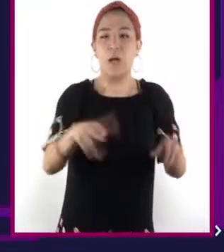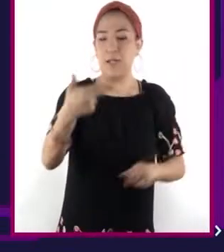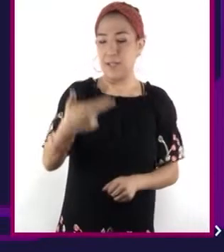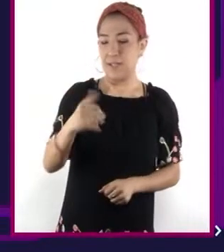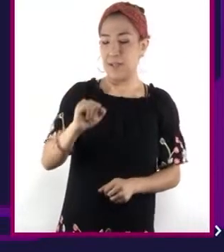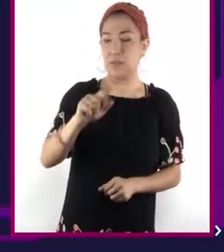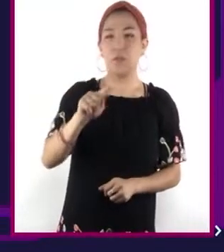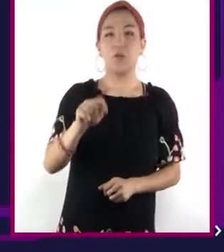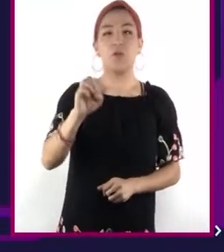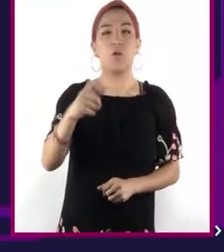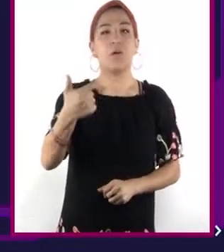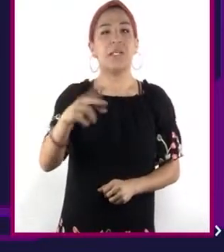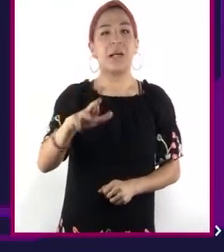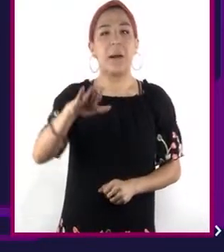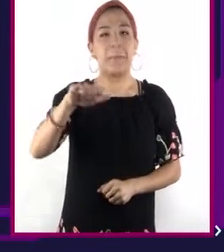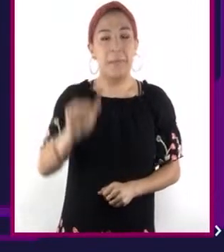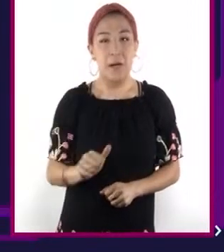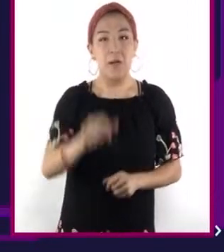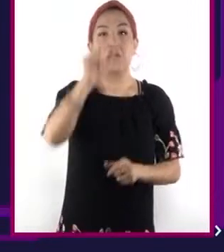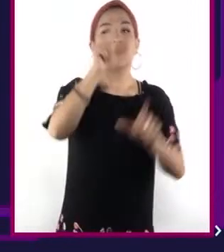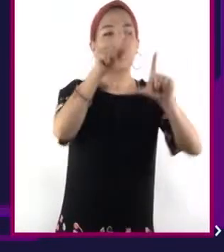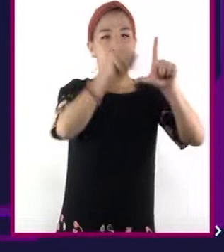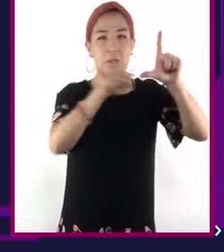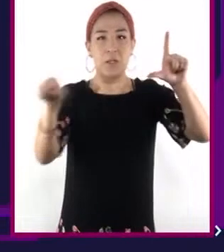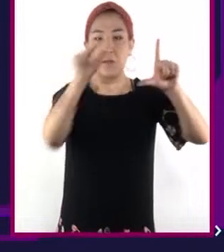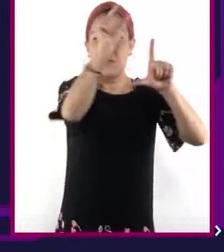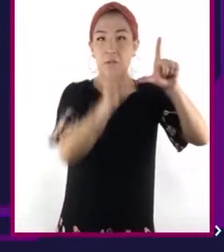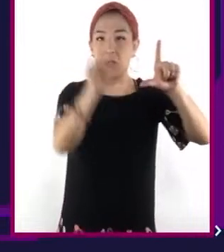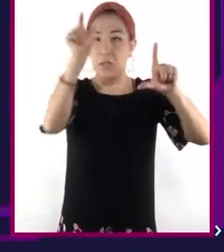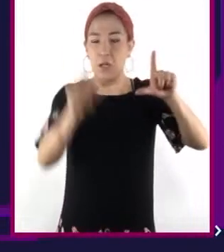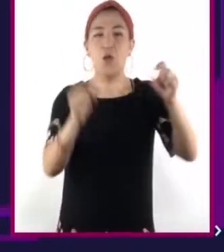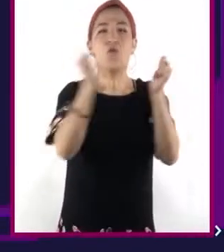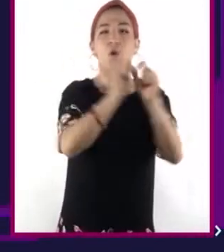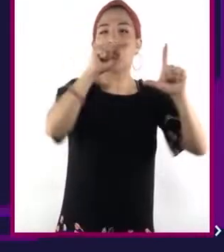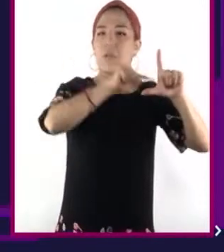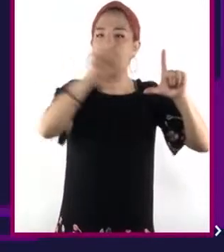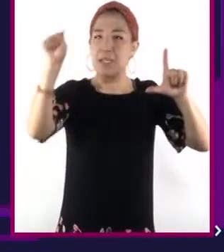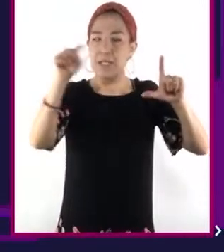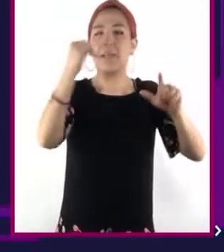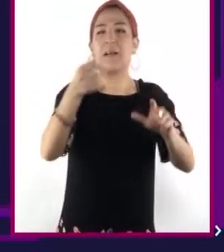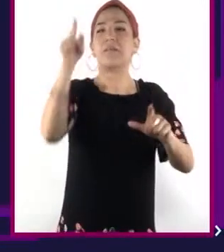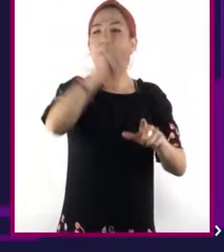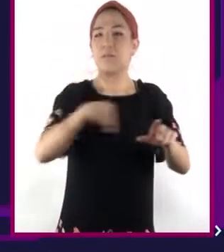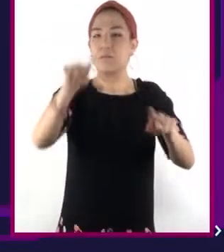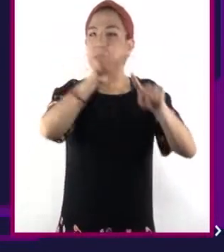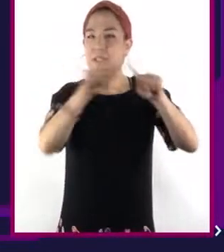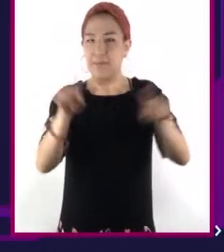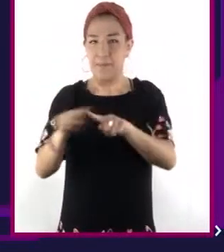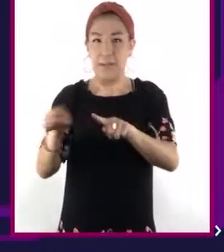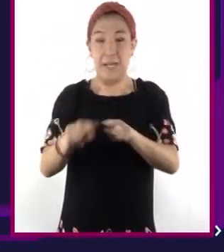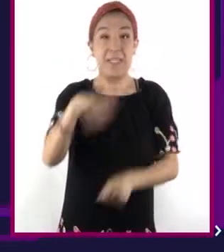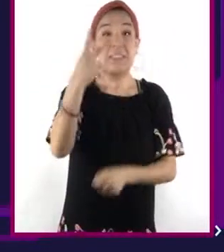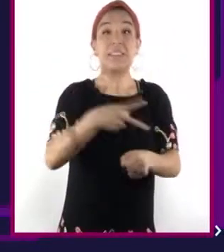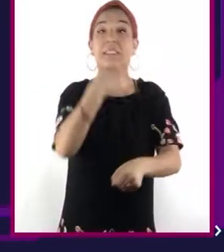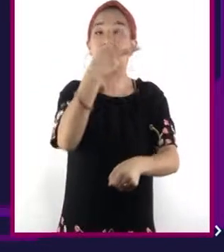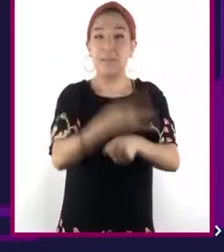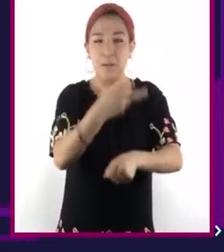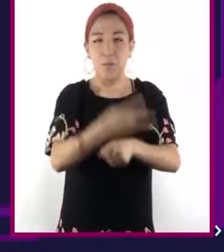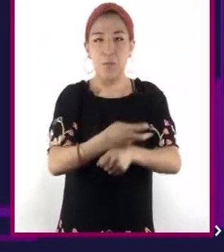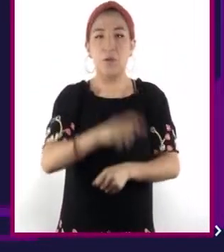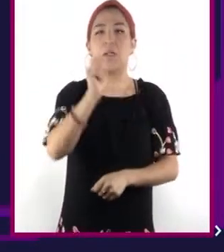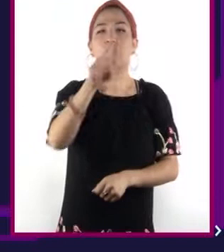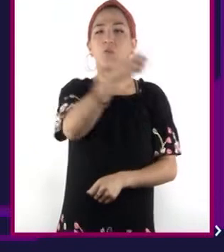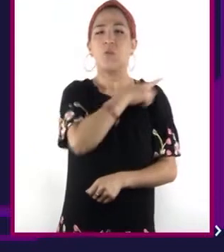histogramas, polígonos de frecuencias y gráficos de líneas. El segundo consiste